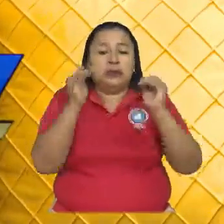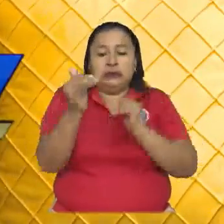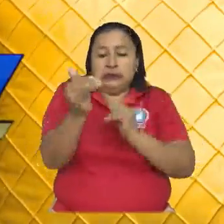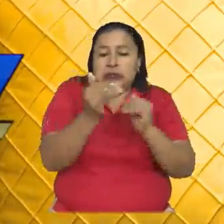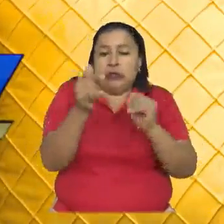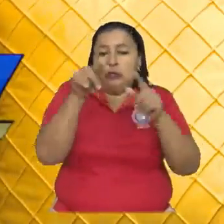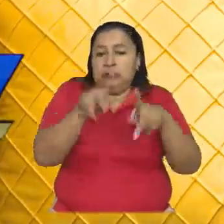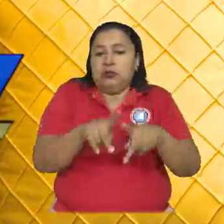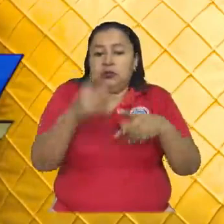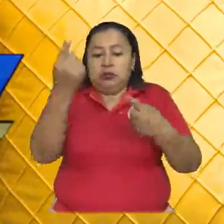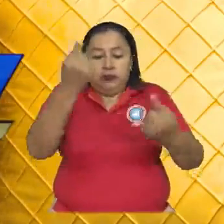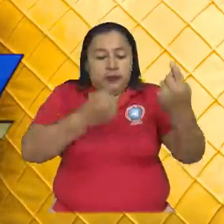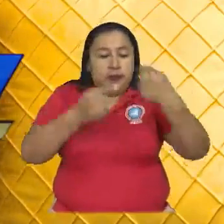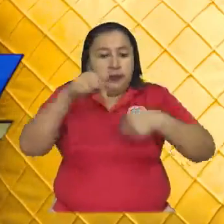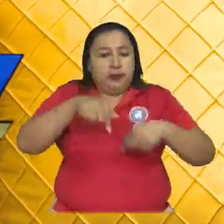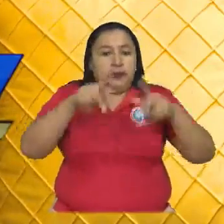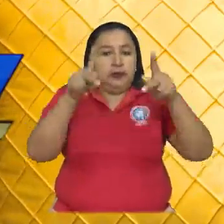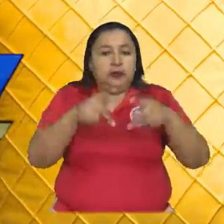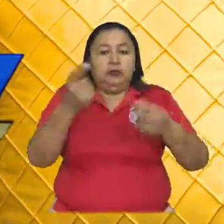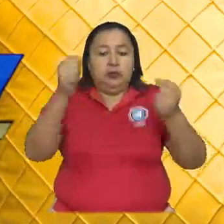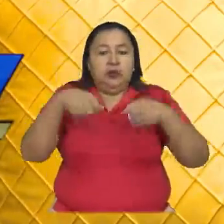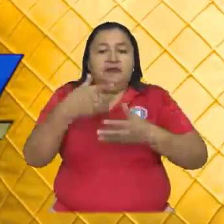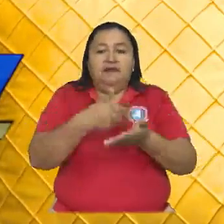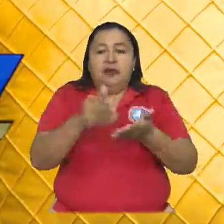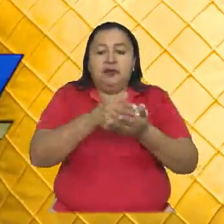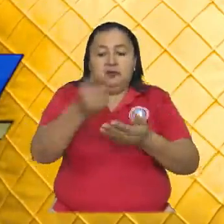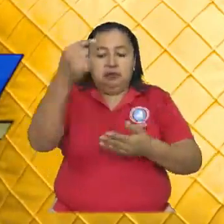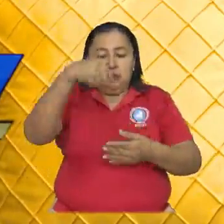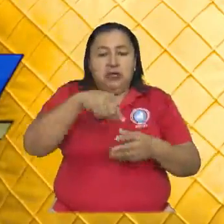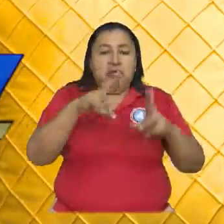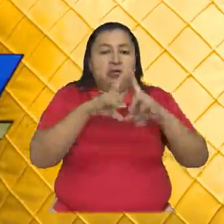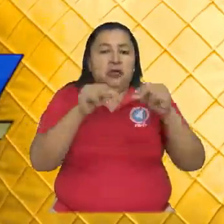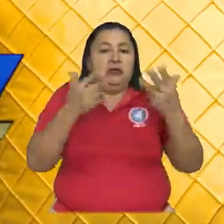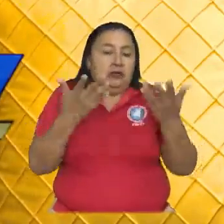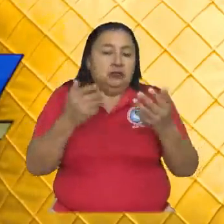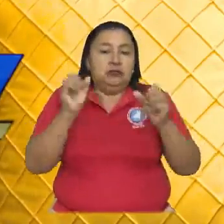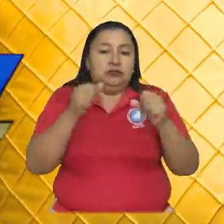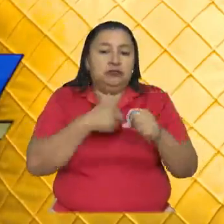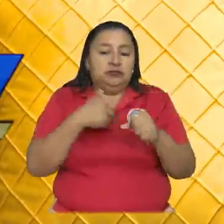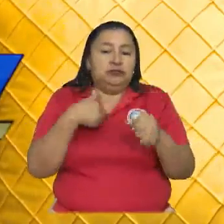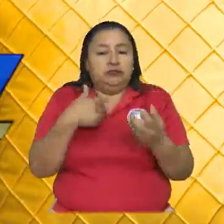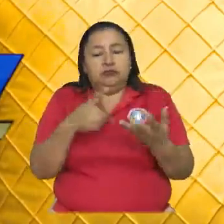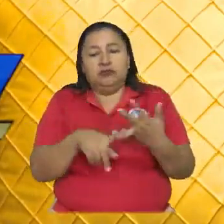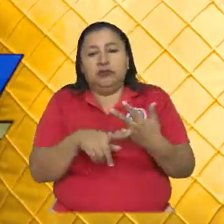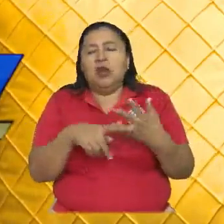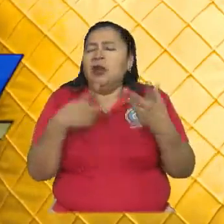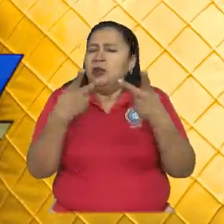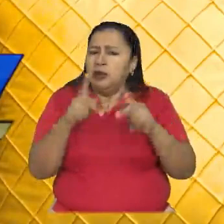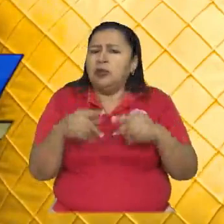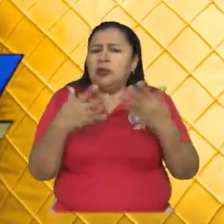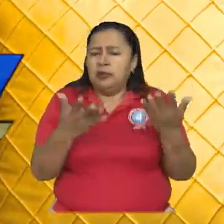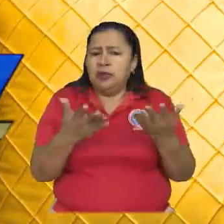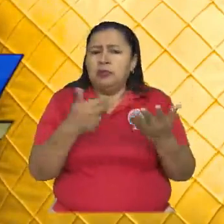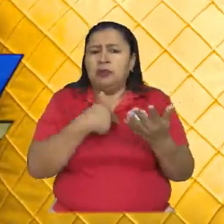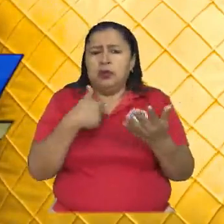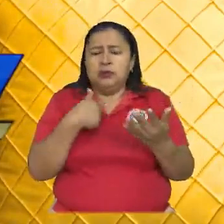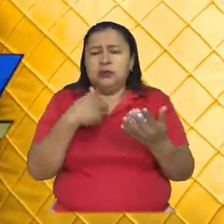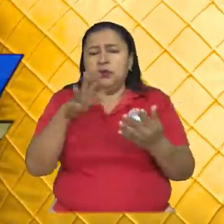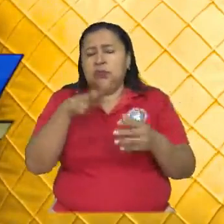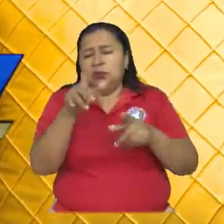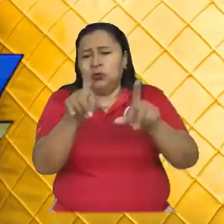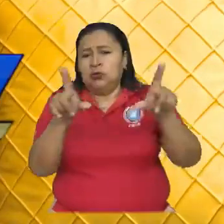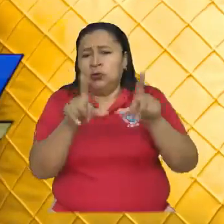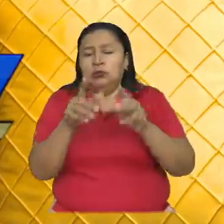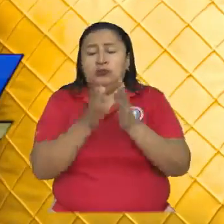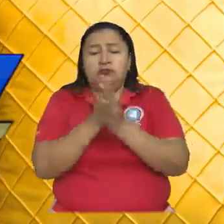cercanos que tenemos, donde la gente pues puede llegar fácilmente hacia nuestro país. Pero también otro segmento